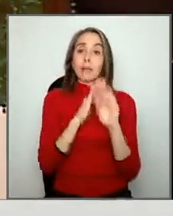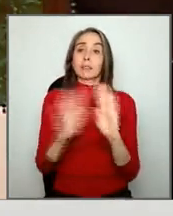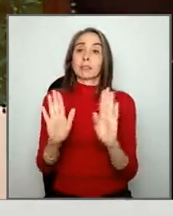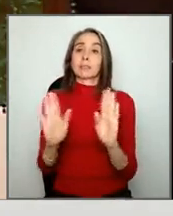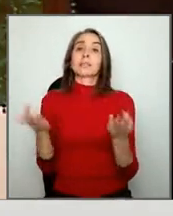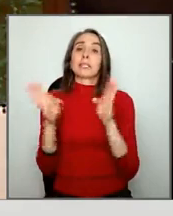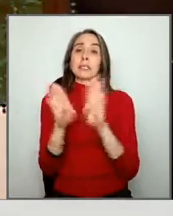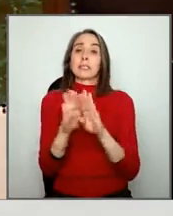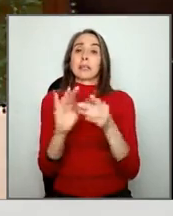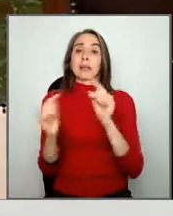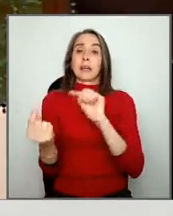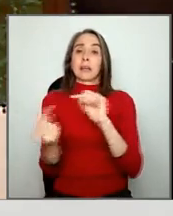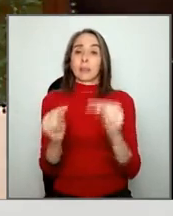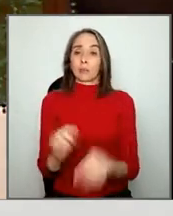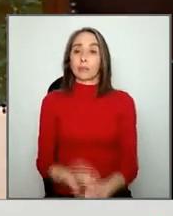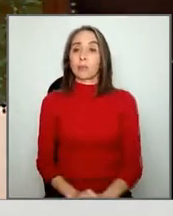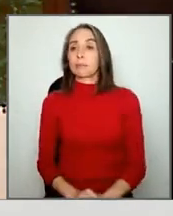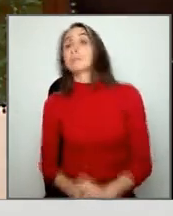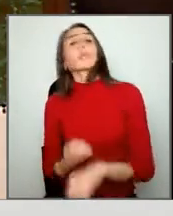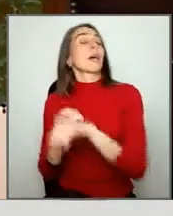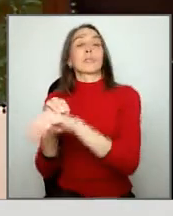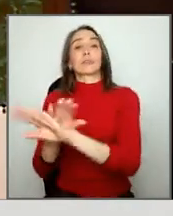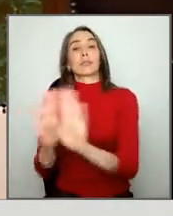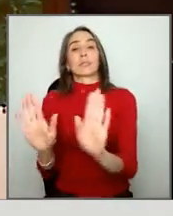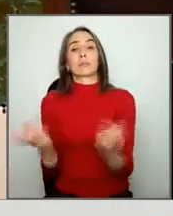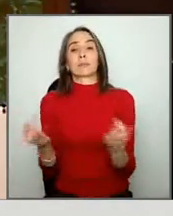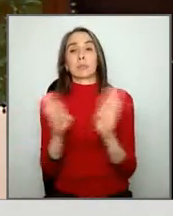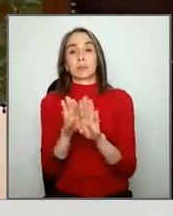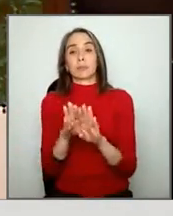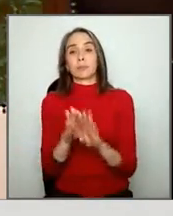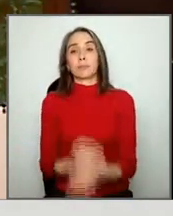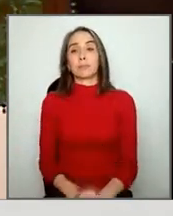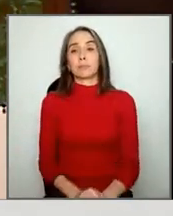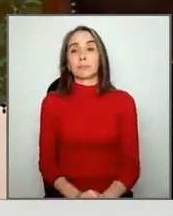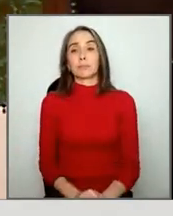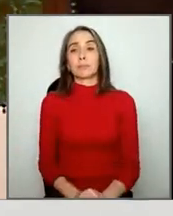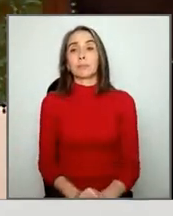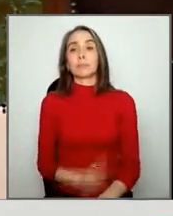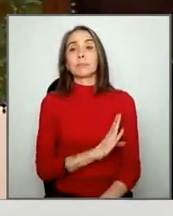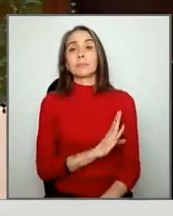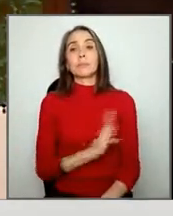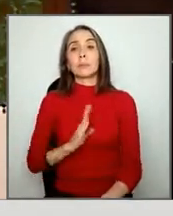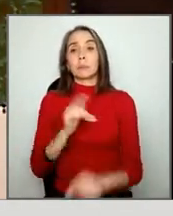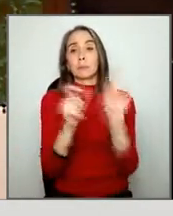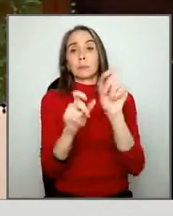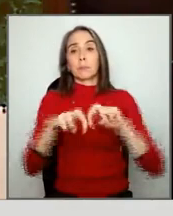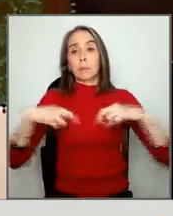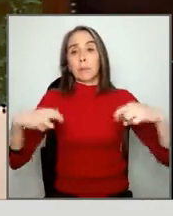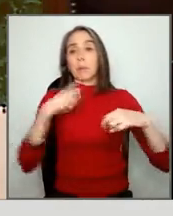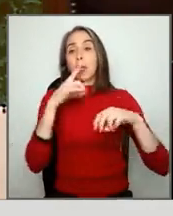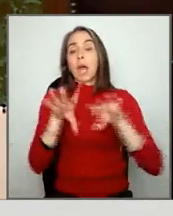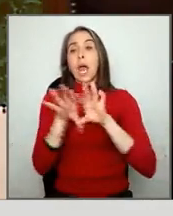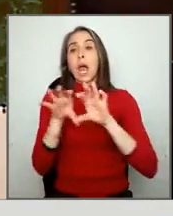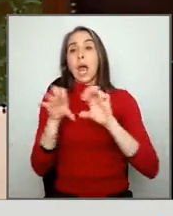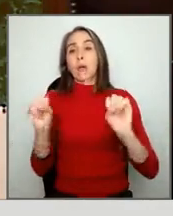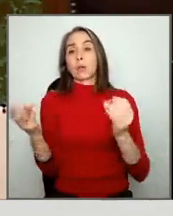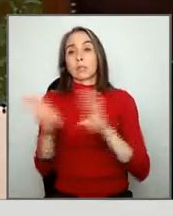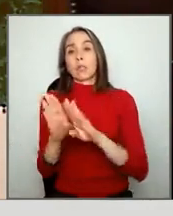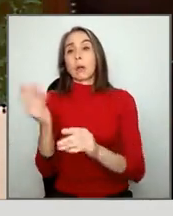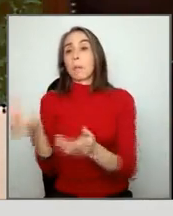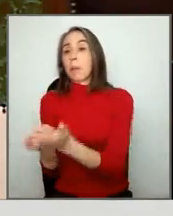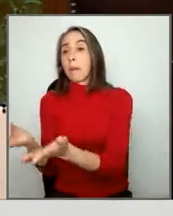está cerrado hay acuerdo de la sala para haber cerrado el debate y no podemos permitir más inscripciones Así que